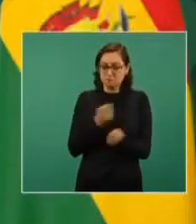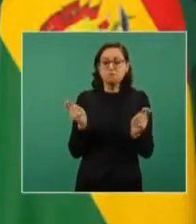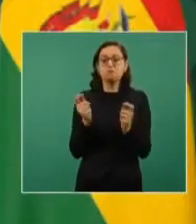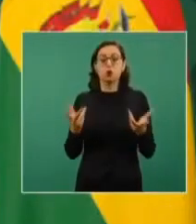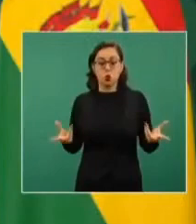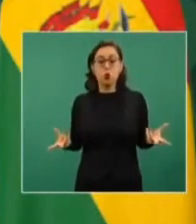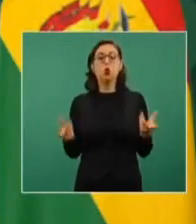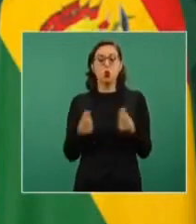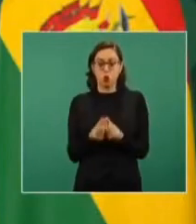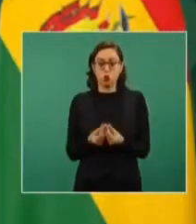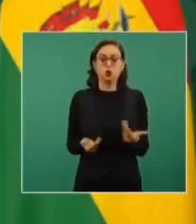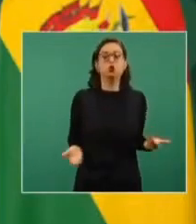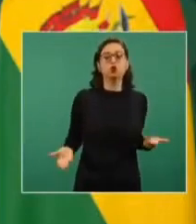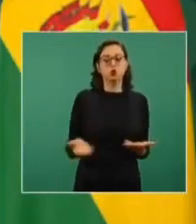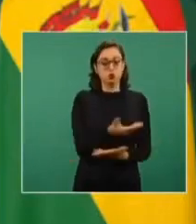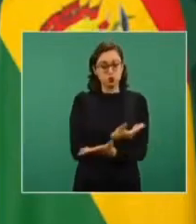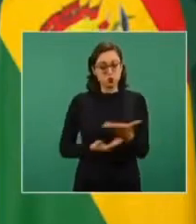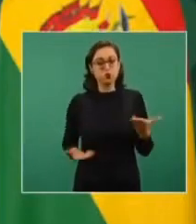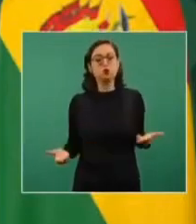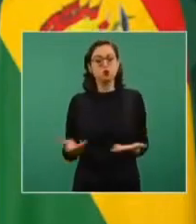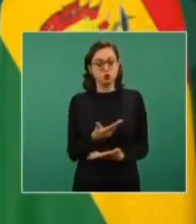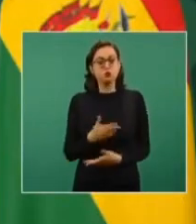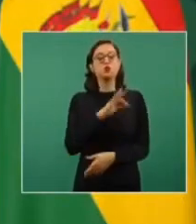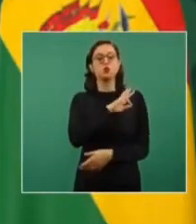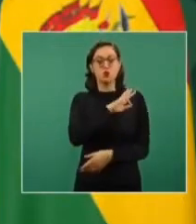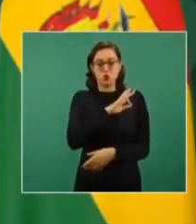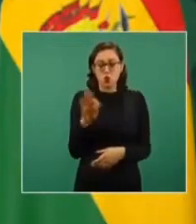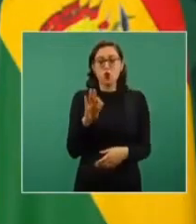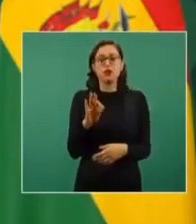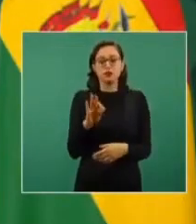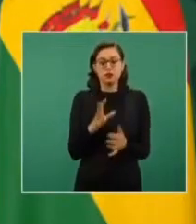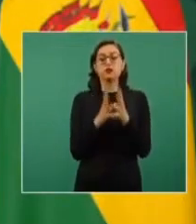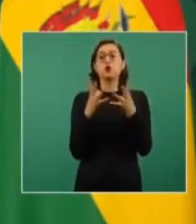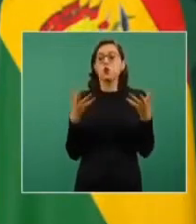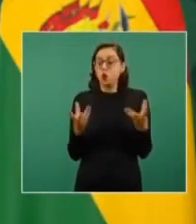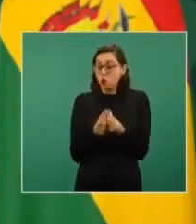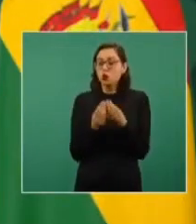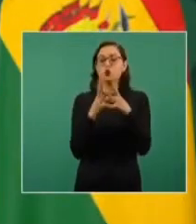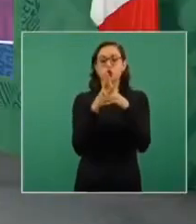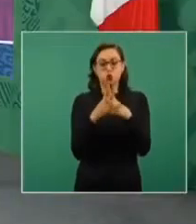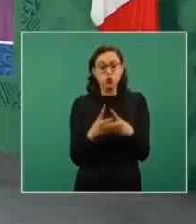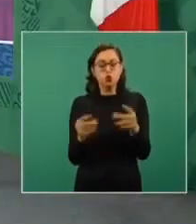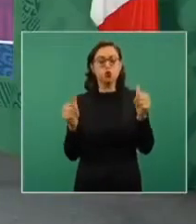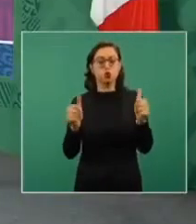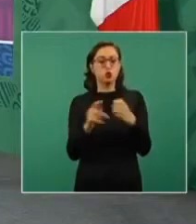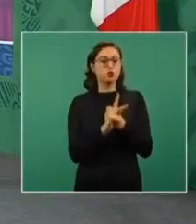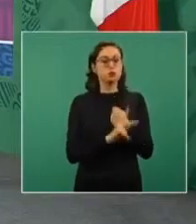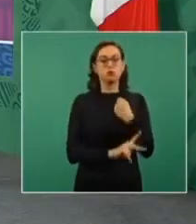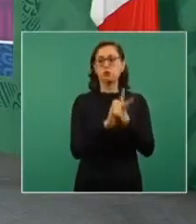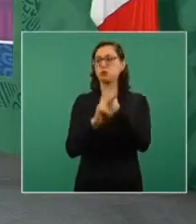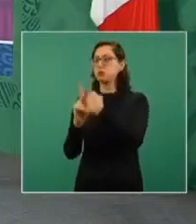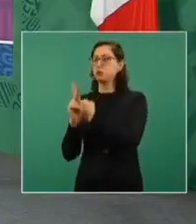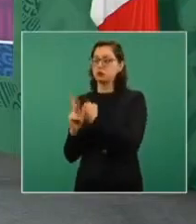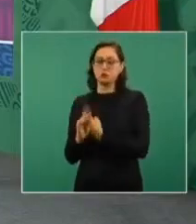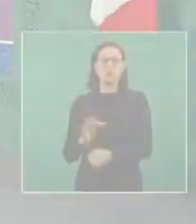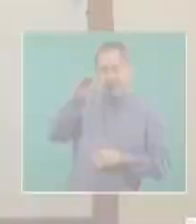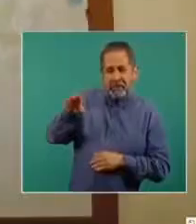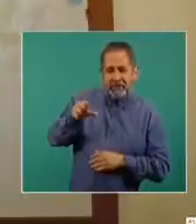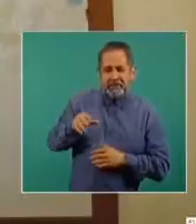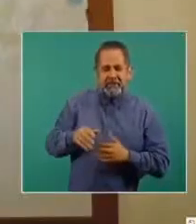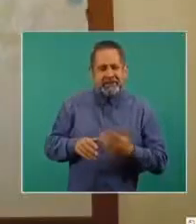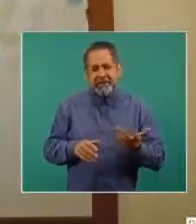podemos resolver este tipo de retos tan importantes y sí podemos garantizar que nuestros pueblos tengan acceso a lo que tienen